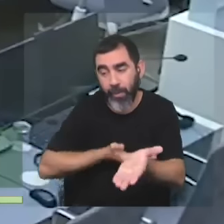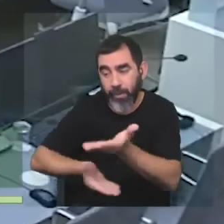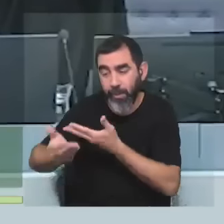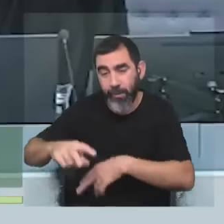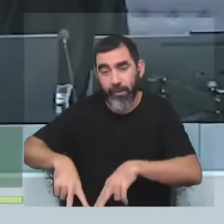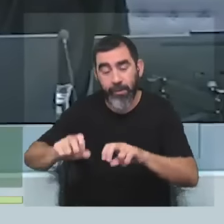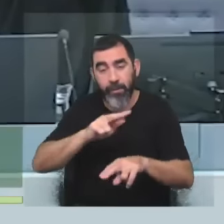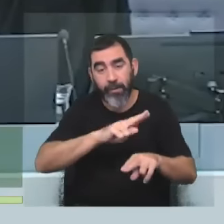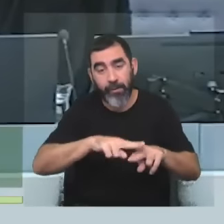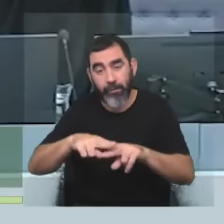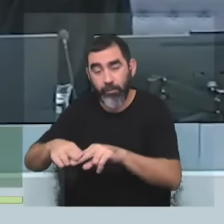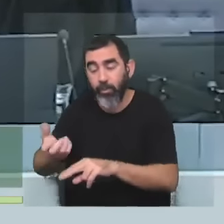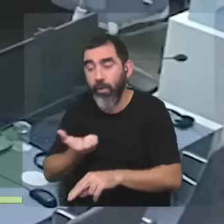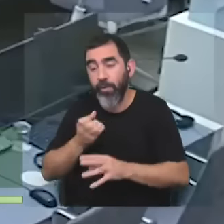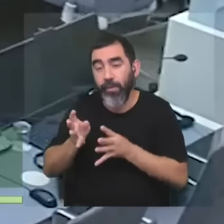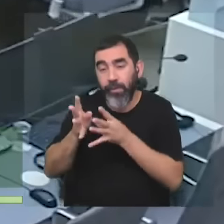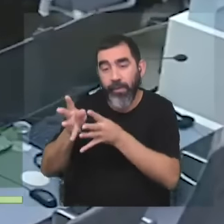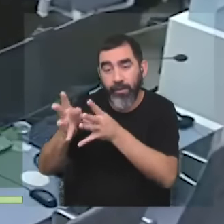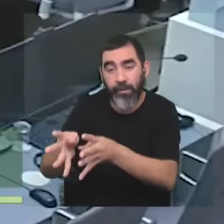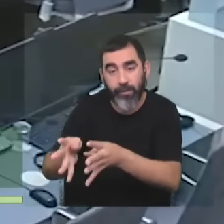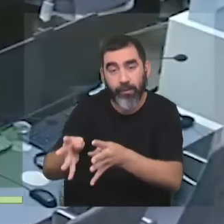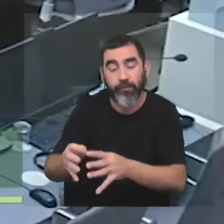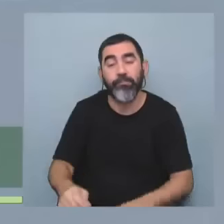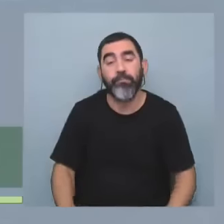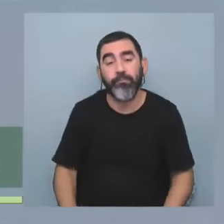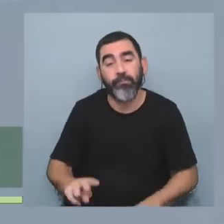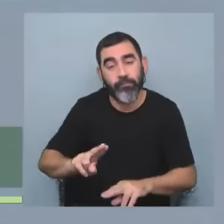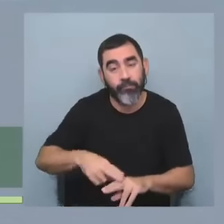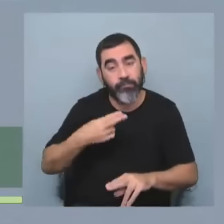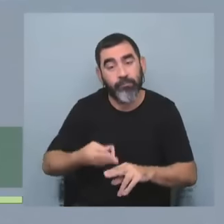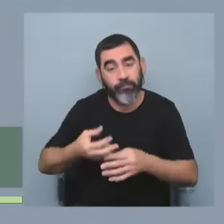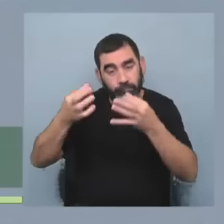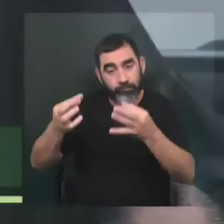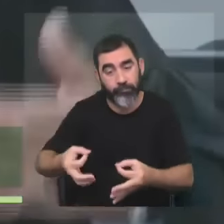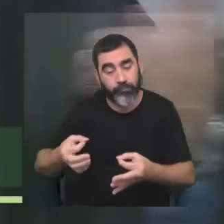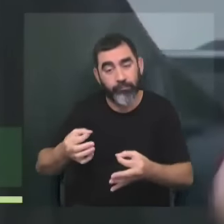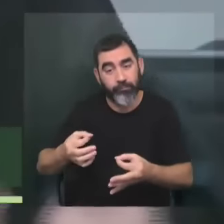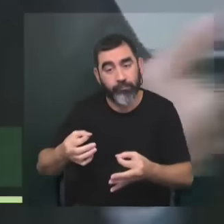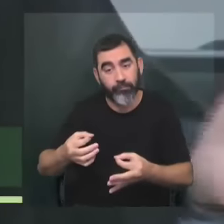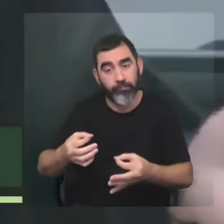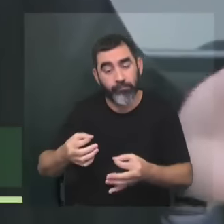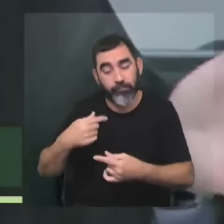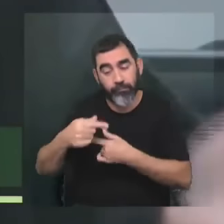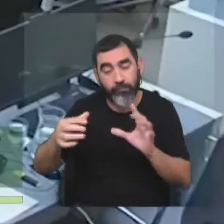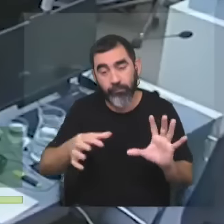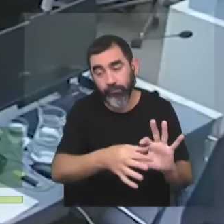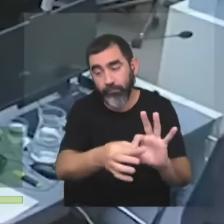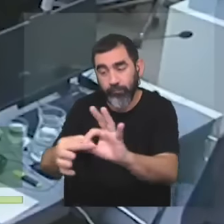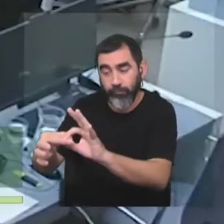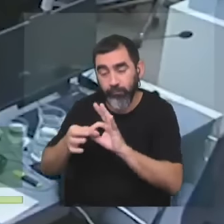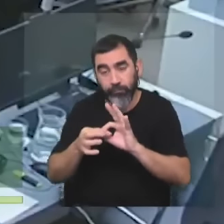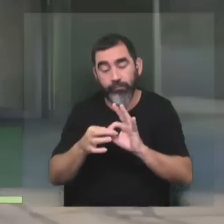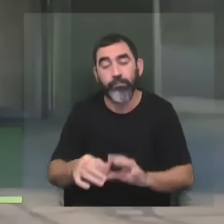sobre genocidio crímenes de guerra de lesa humanidad y agresión renovando a texto Expreso nuestra determinación de permanecer Unidos contra la